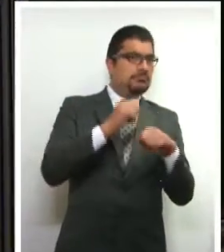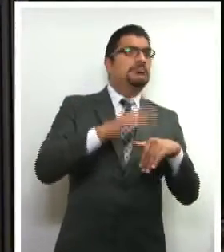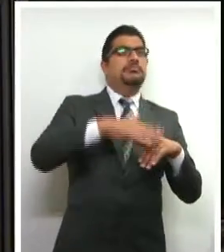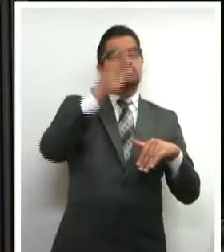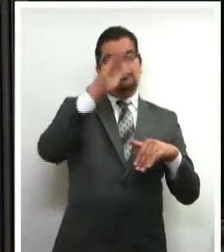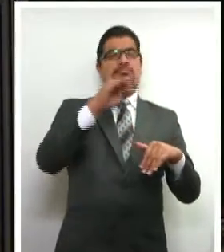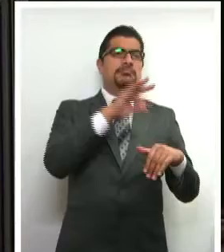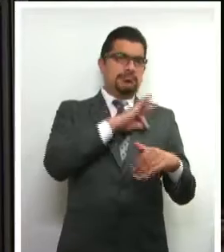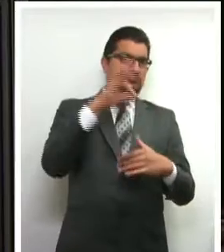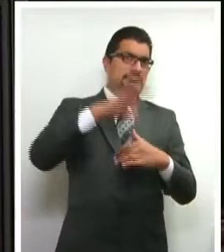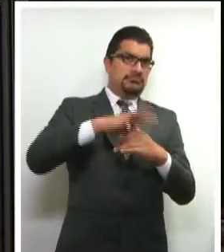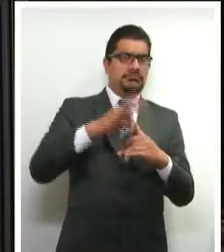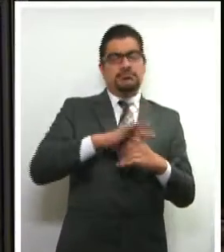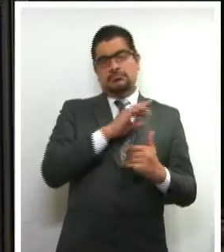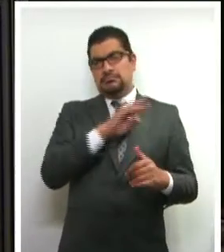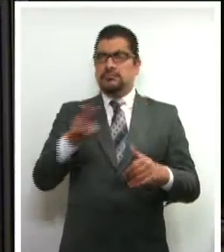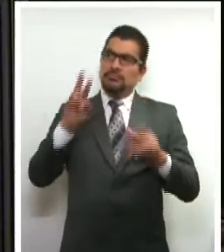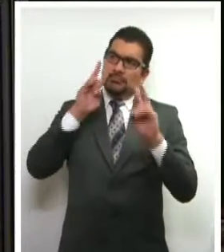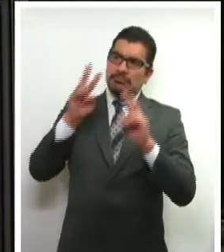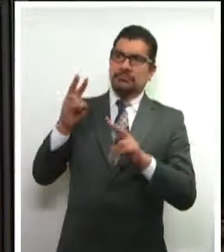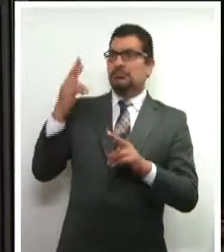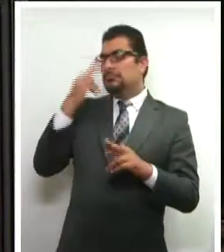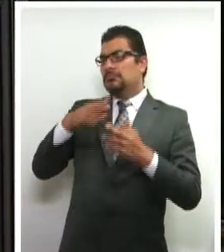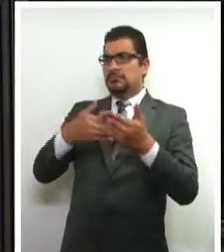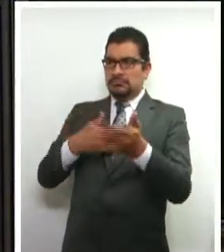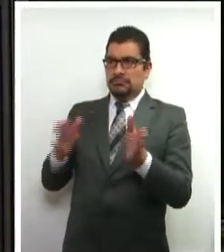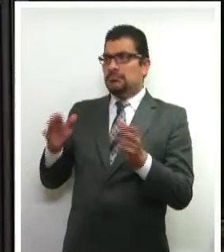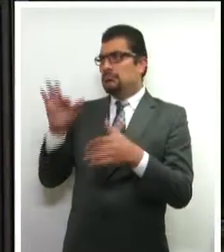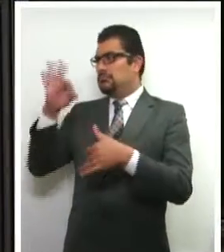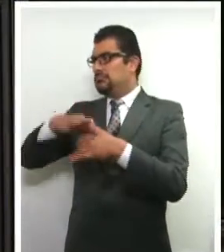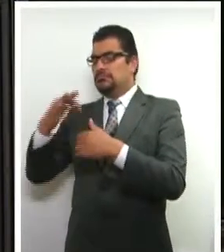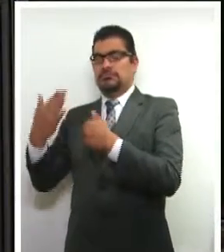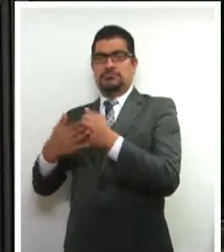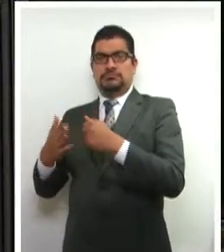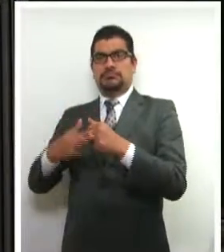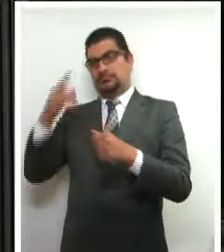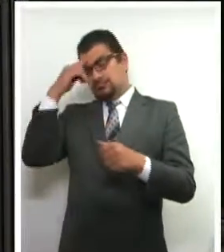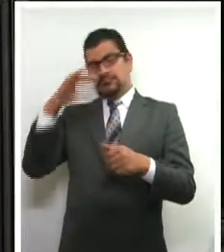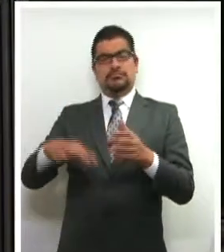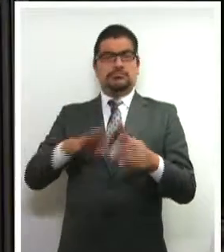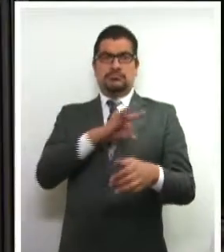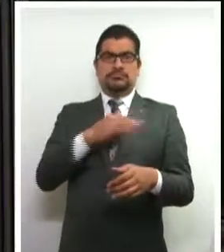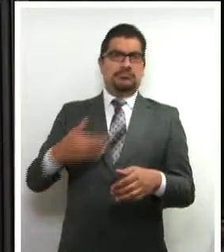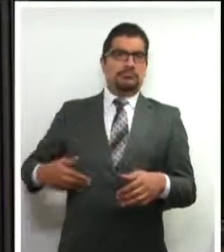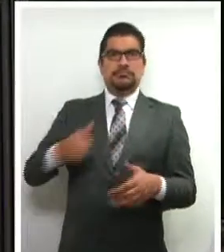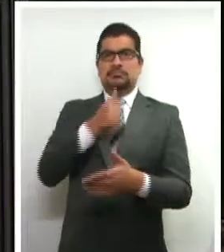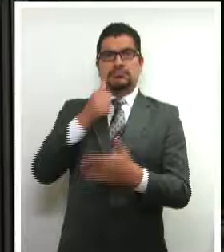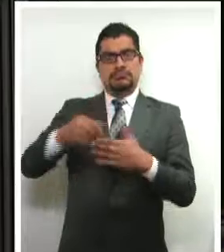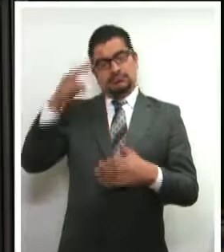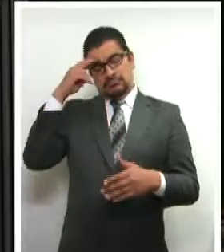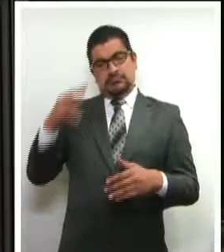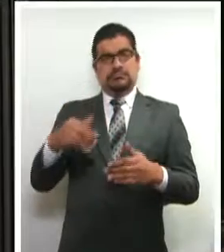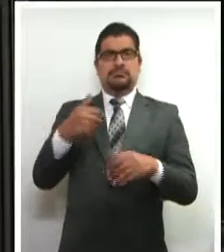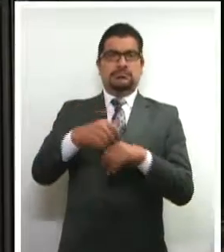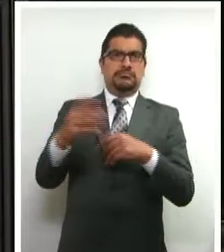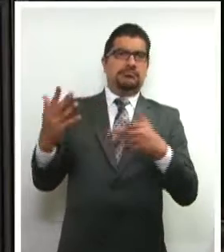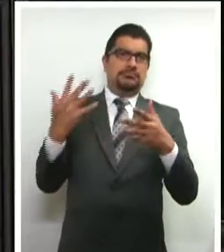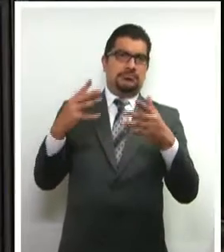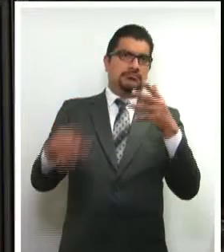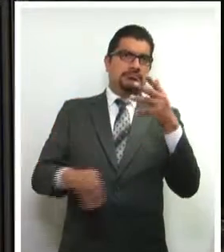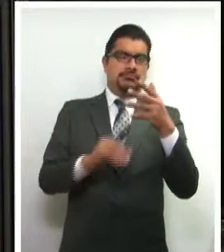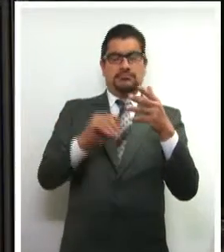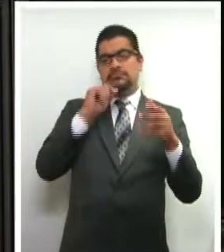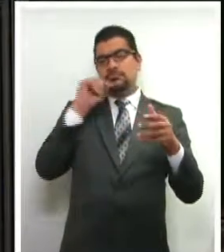votar y a ser observadores electorales en la elección de autoridades de la Ciudad de México. En el numeral 5,